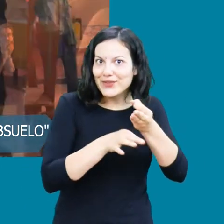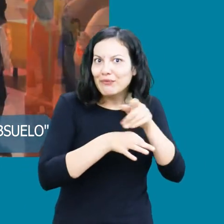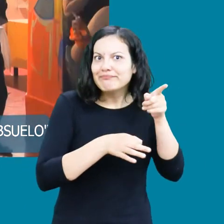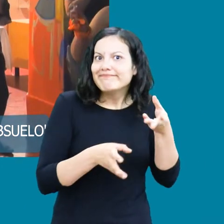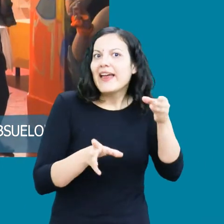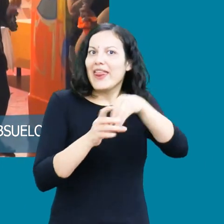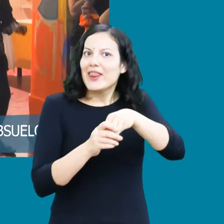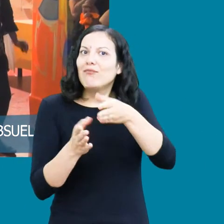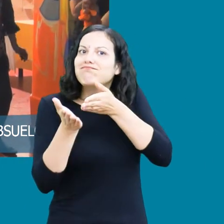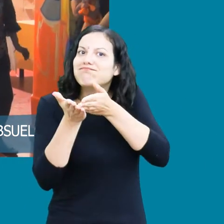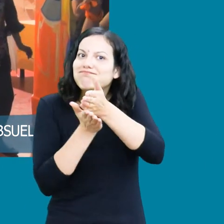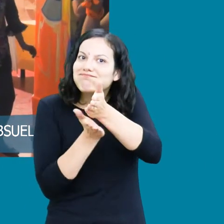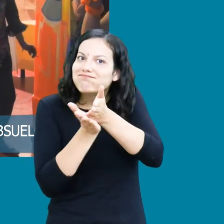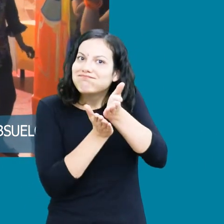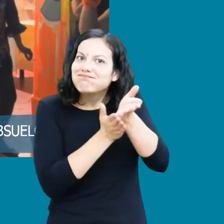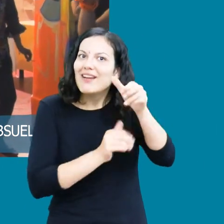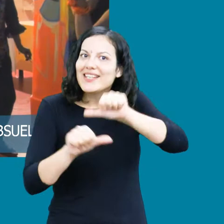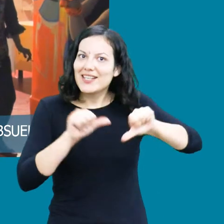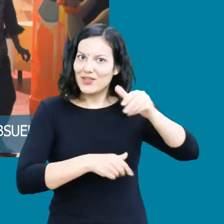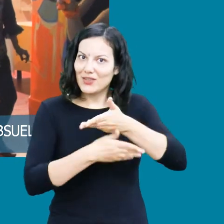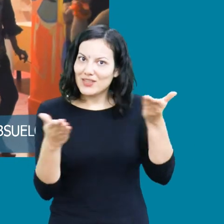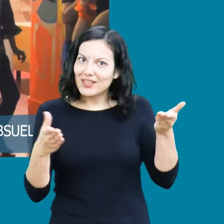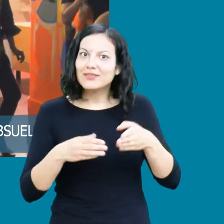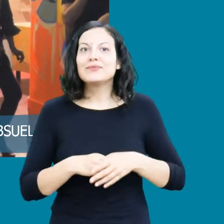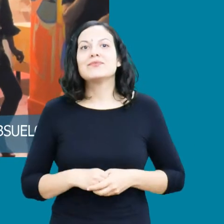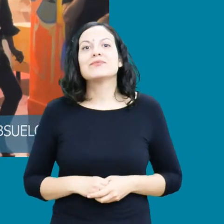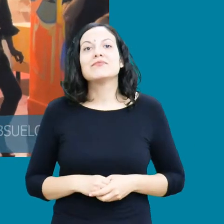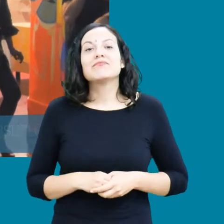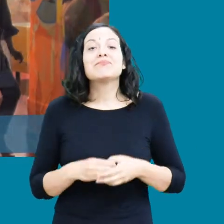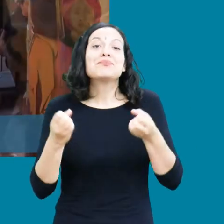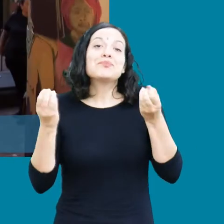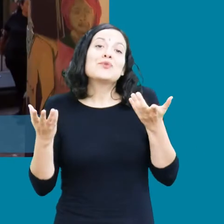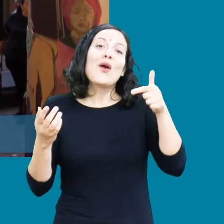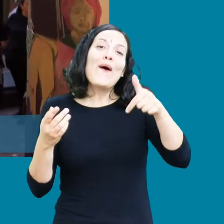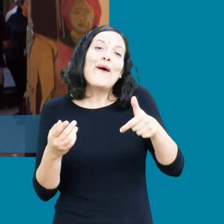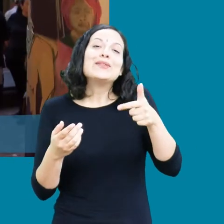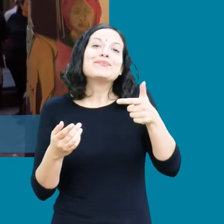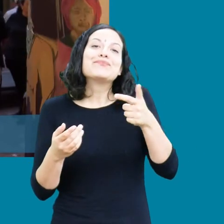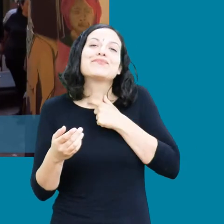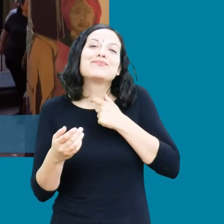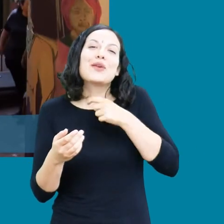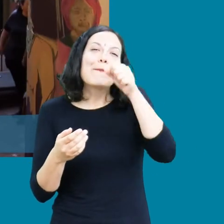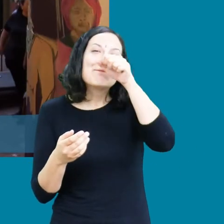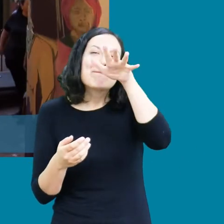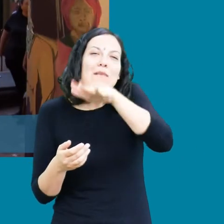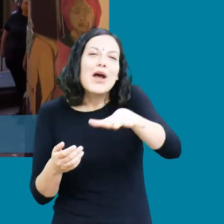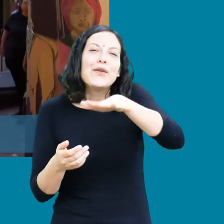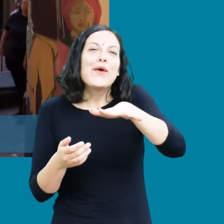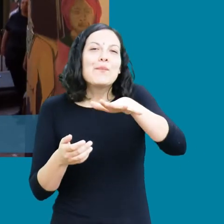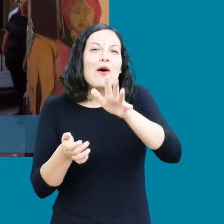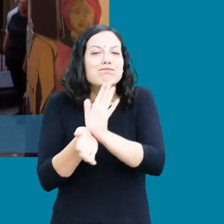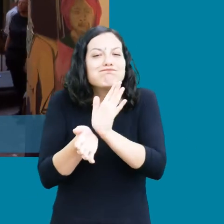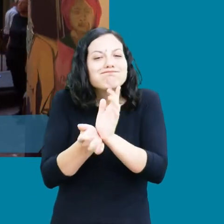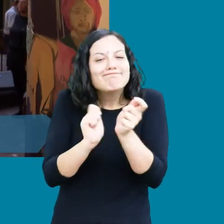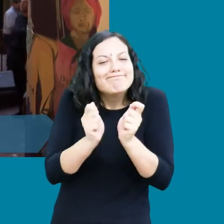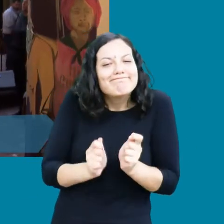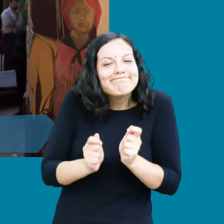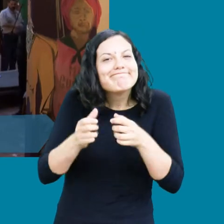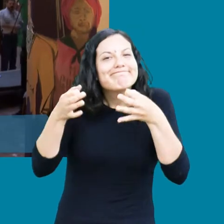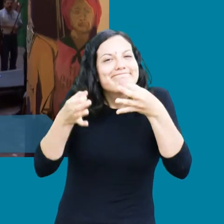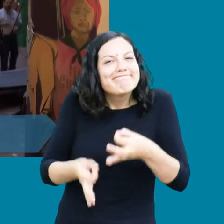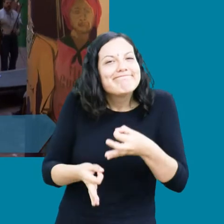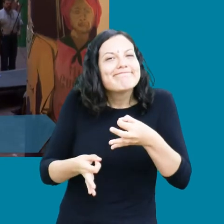por pertenecer a la rama de las Ciencias Sociales. Y bueno, y hoy quisimos resignificar este patio y hacerlo